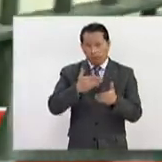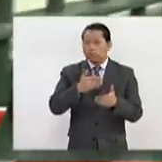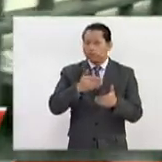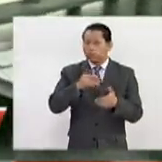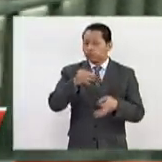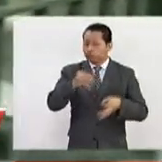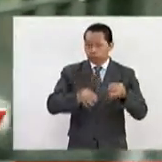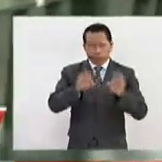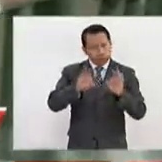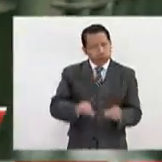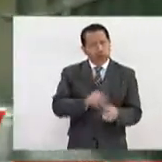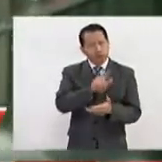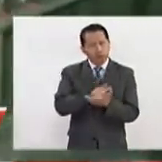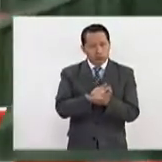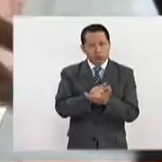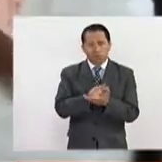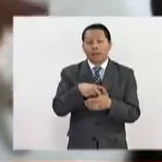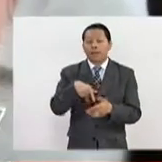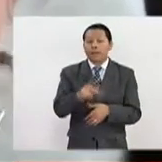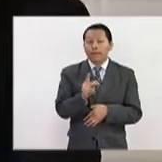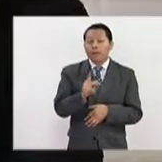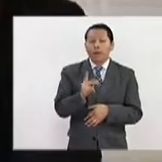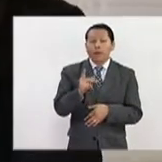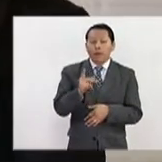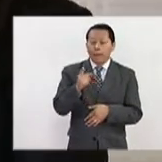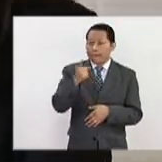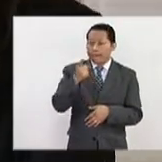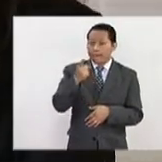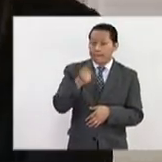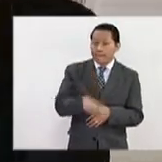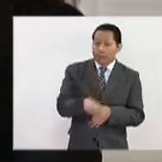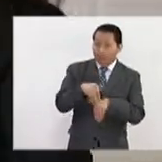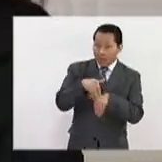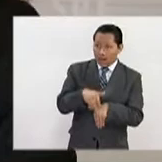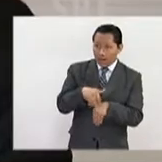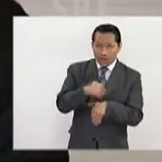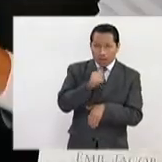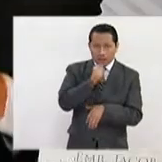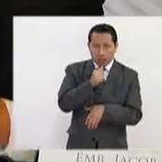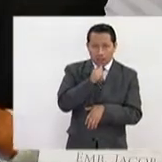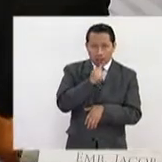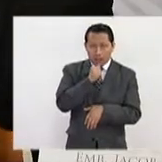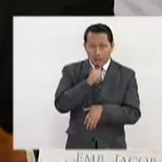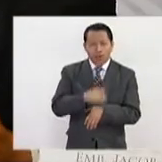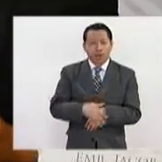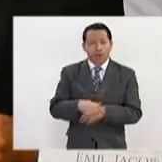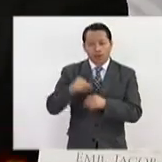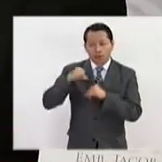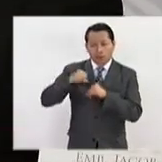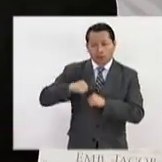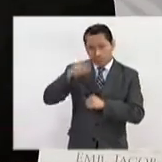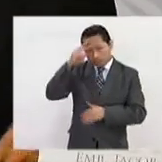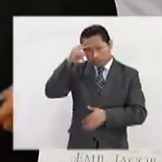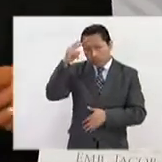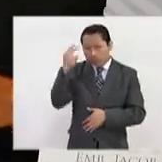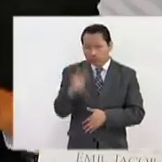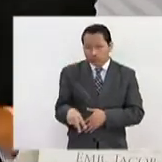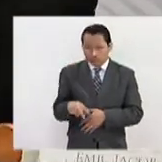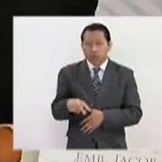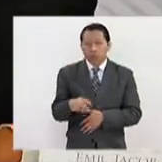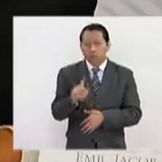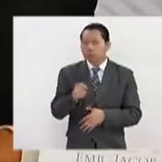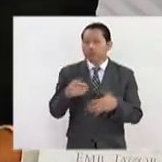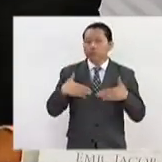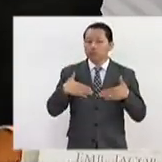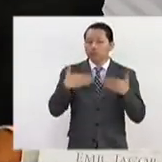el juicio. Sin embargo, ningún mandato ha sido acatado hasta este momento. Las autoridades mexicanas